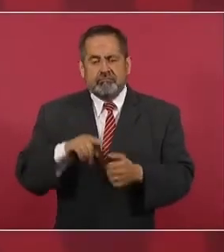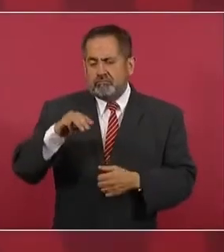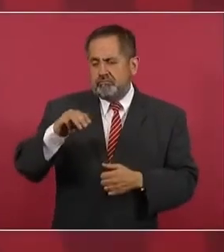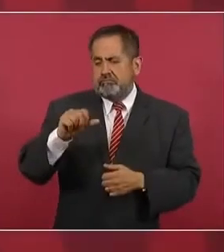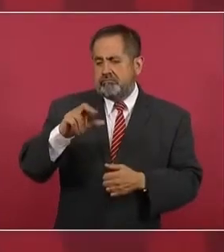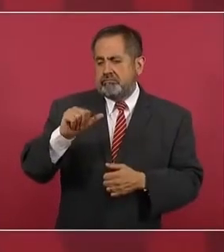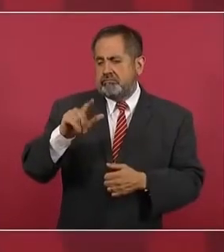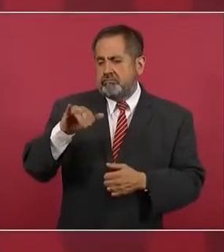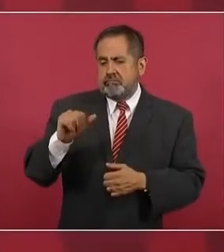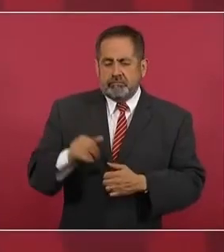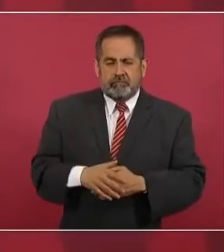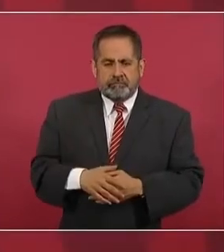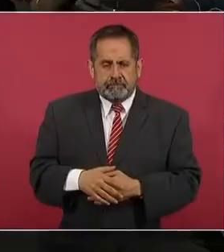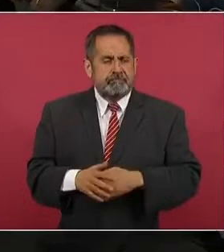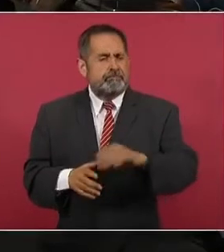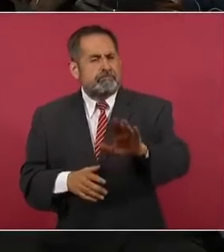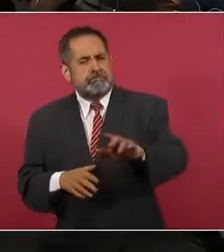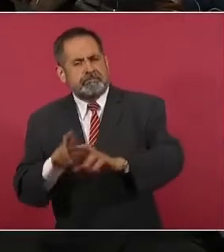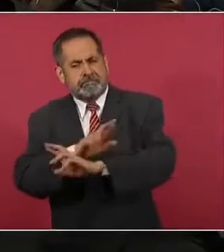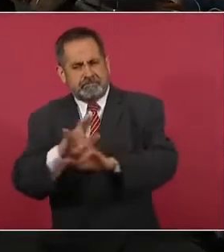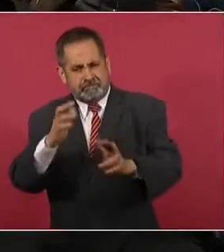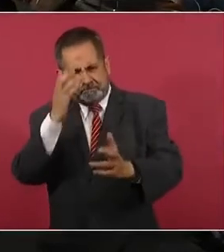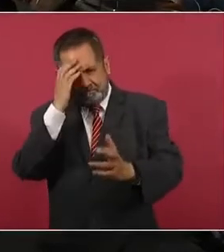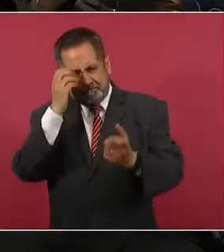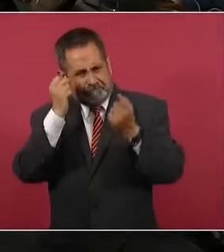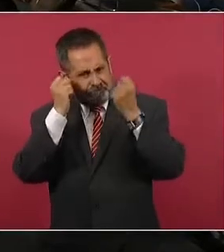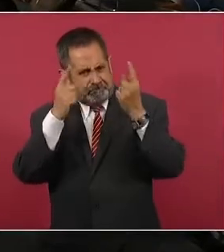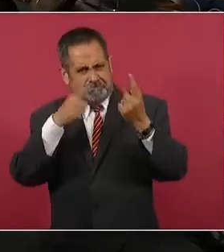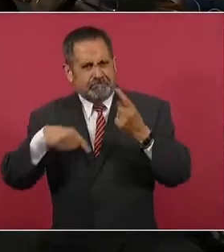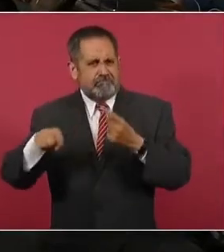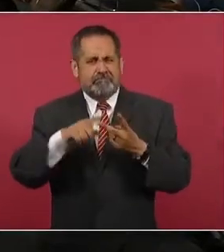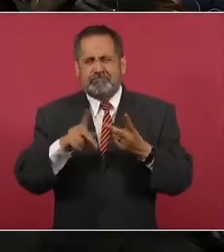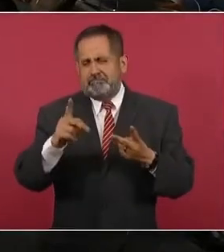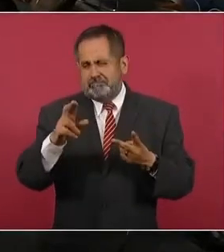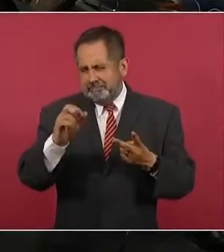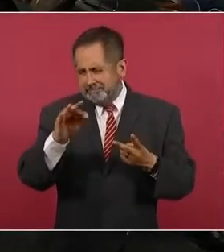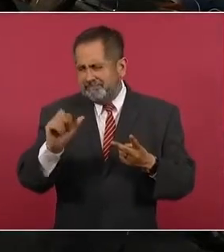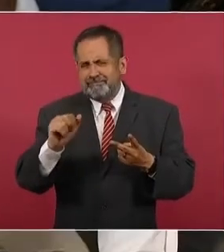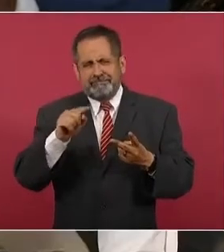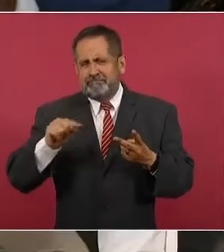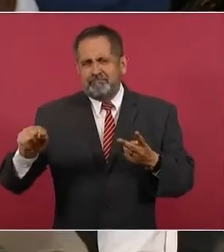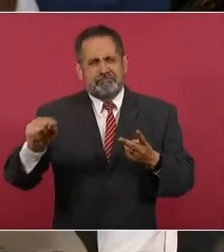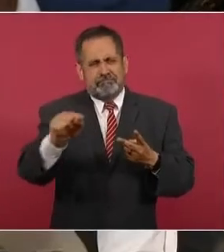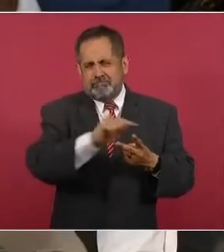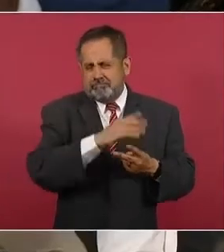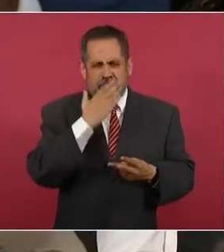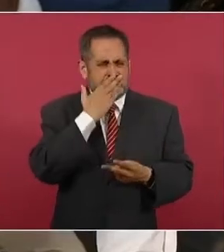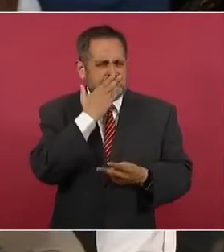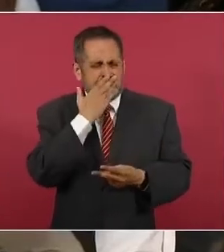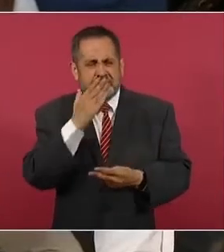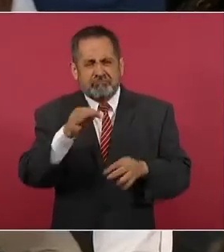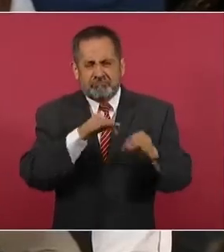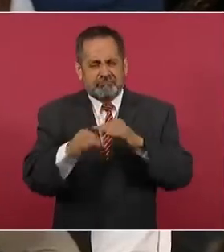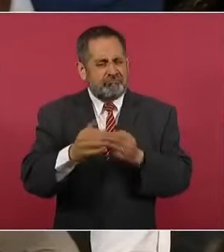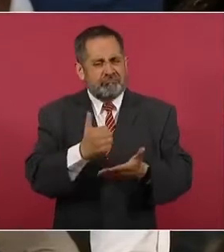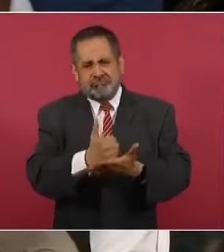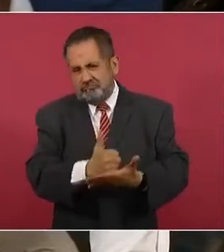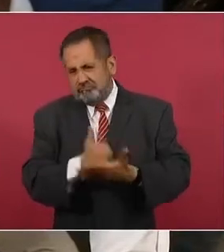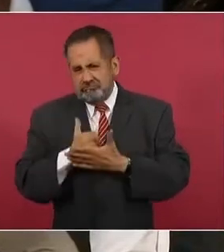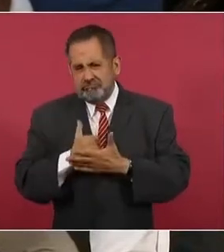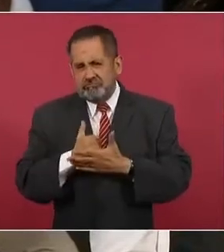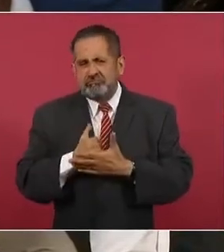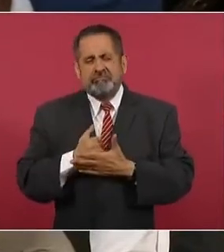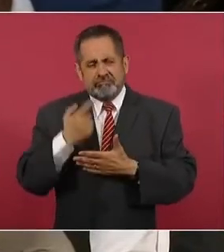Albores. Y reconocer el trabajo de todo el equipo Profepa, de todos. Nos han ayudado